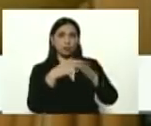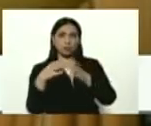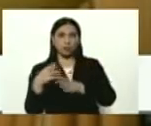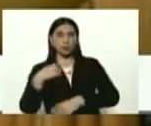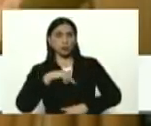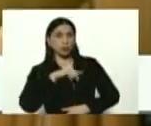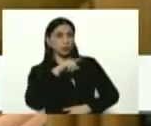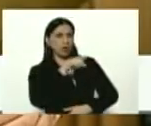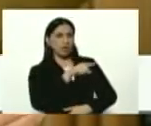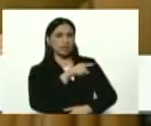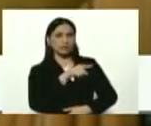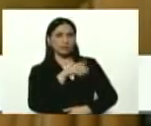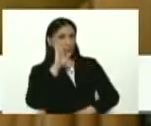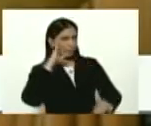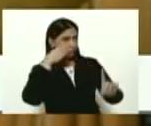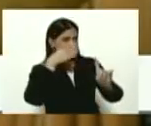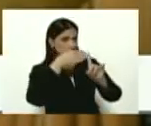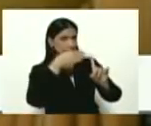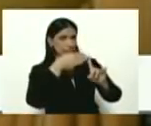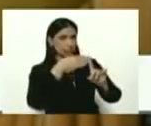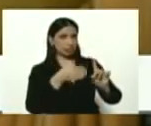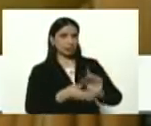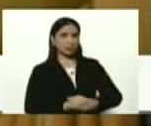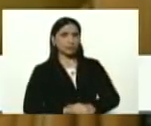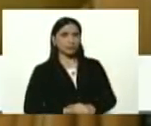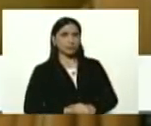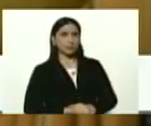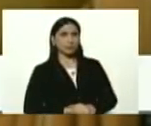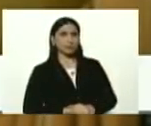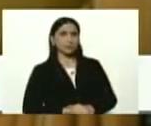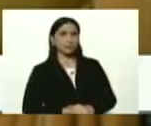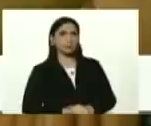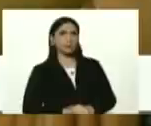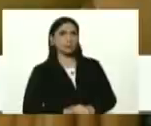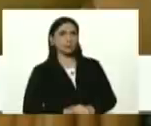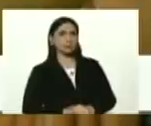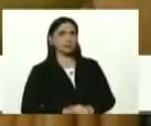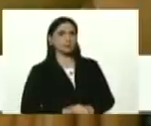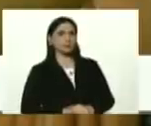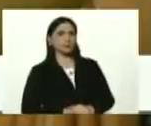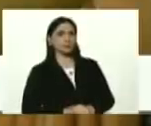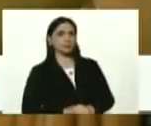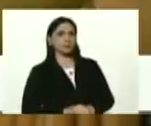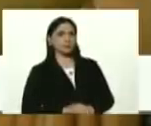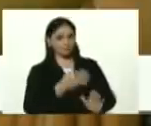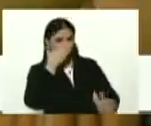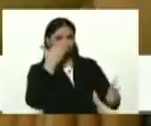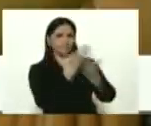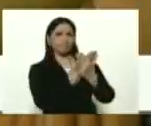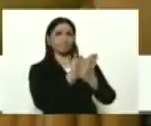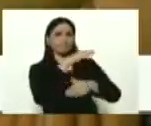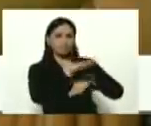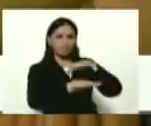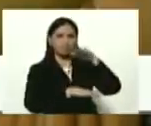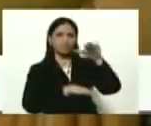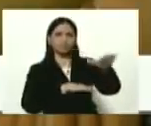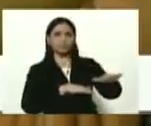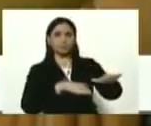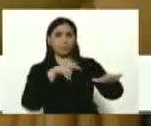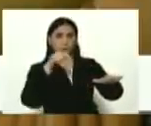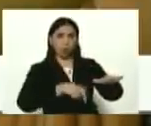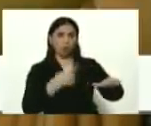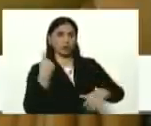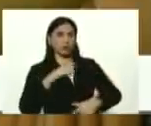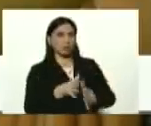donde nosotros nos hemos enfrascado y nos hemos puesto la vara para ir avanzando. Hoy